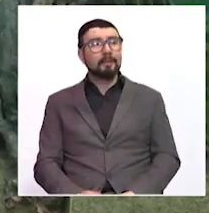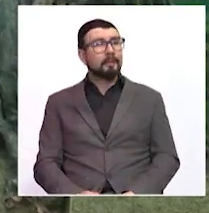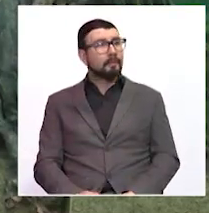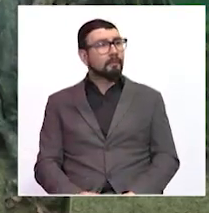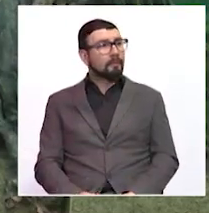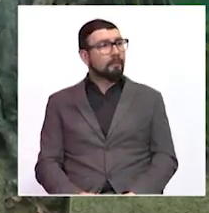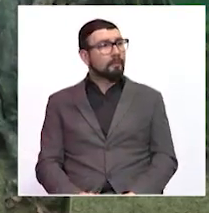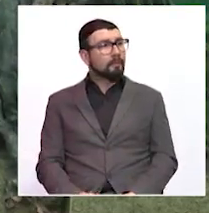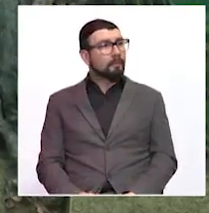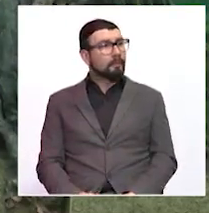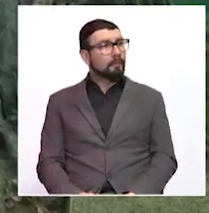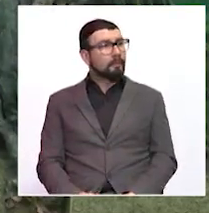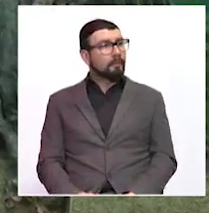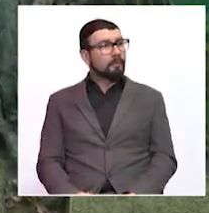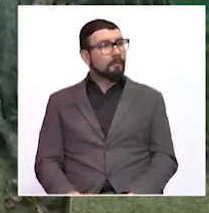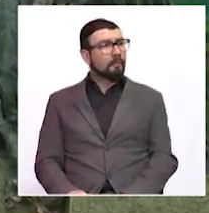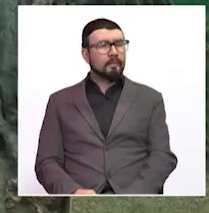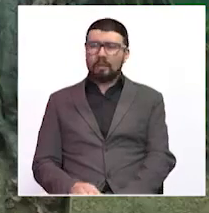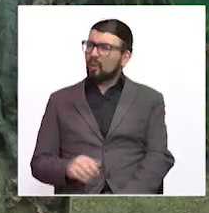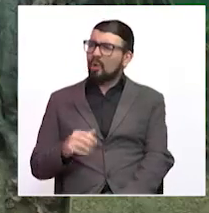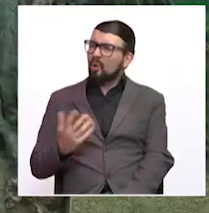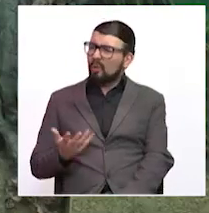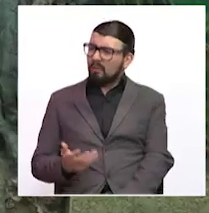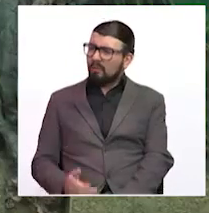como decir que me dicen